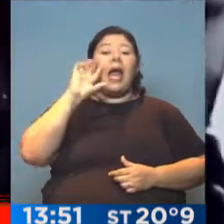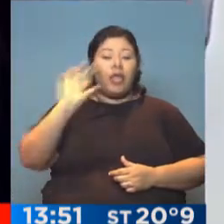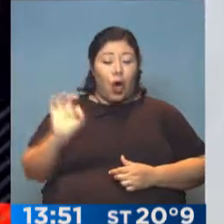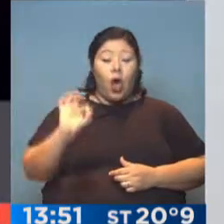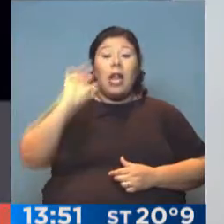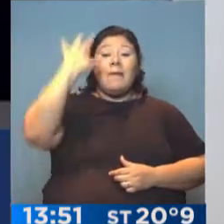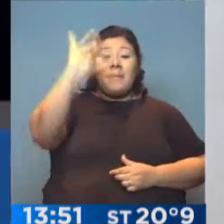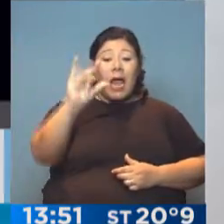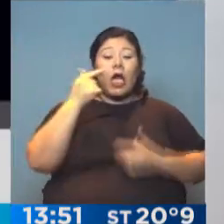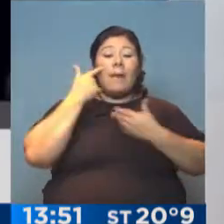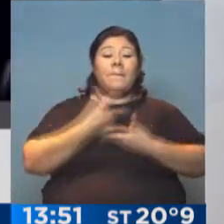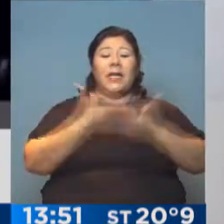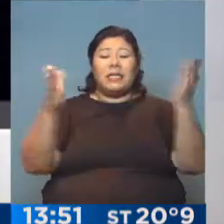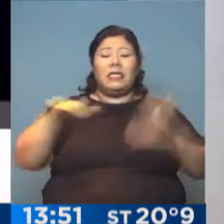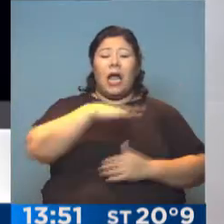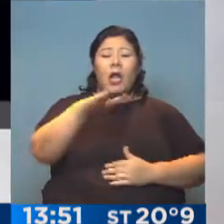Ramón